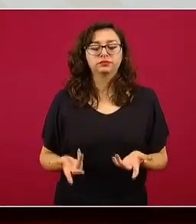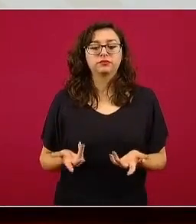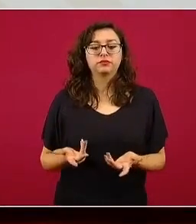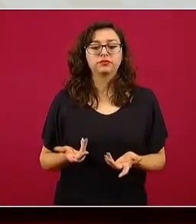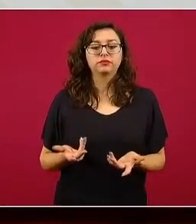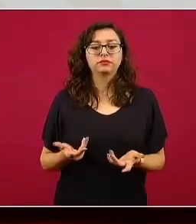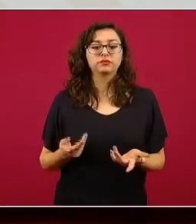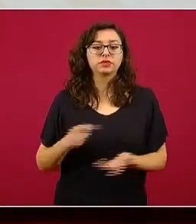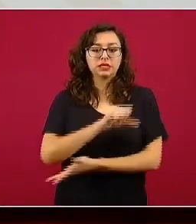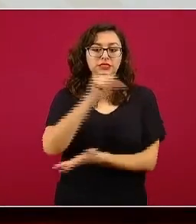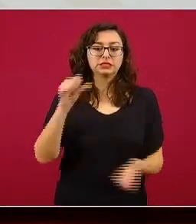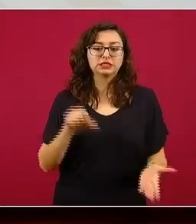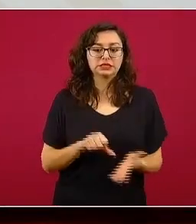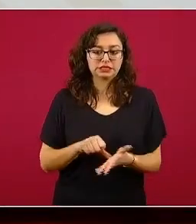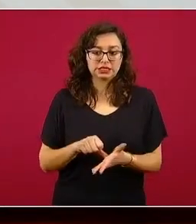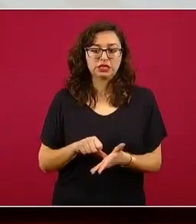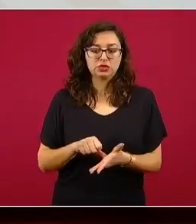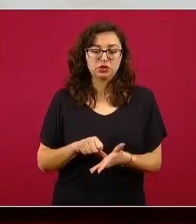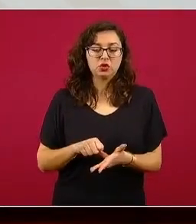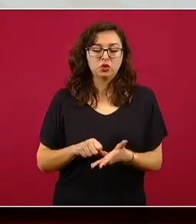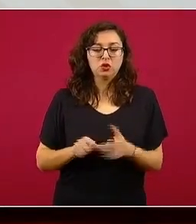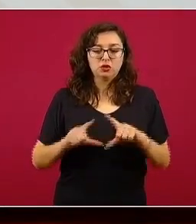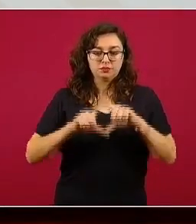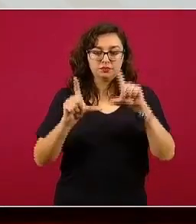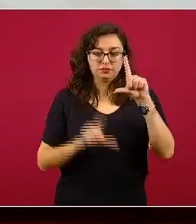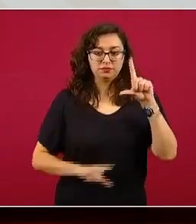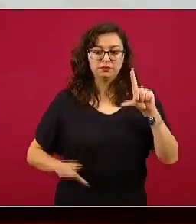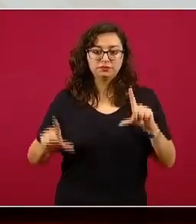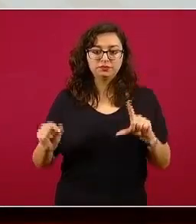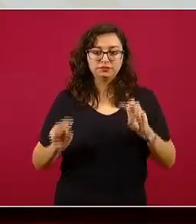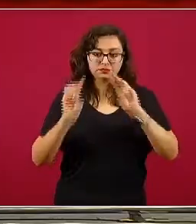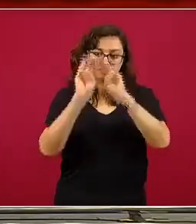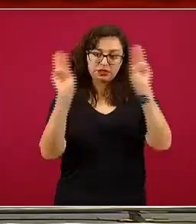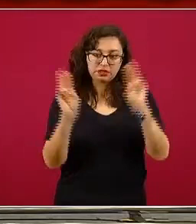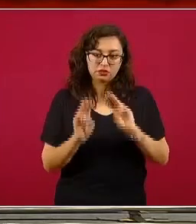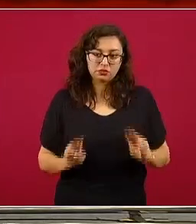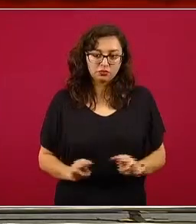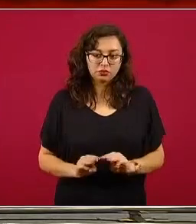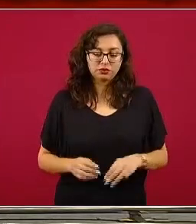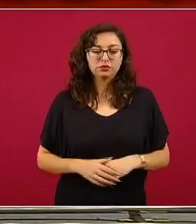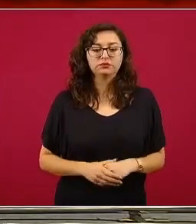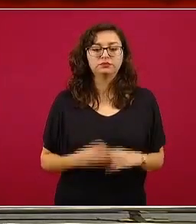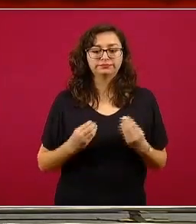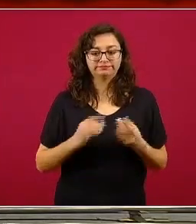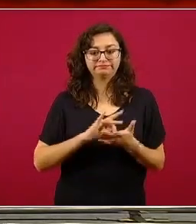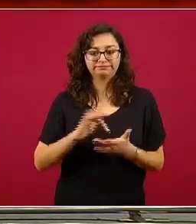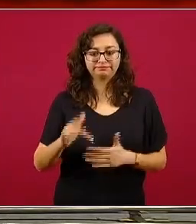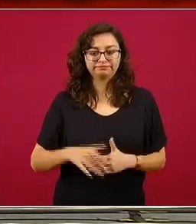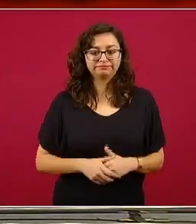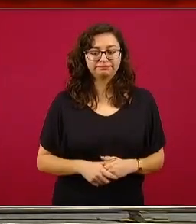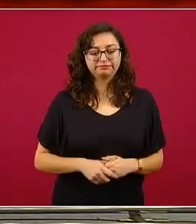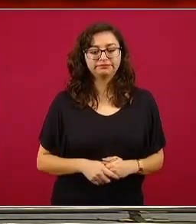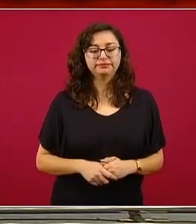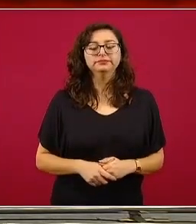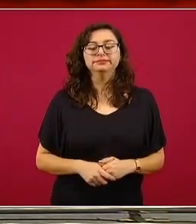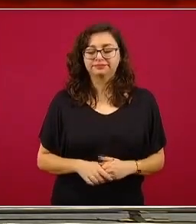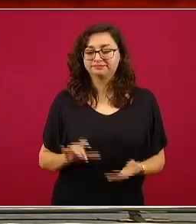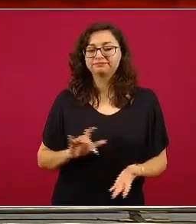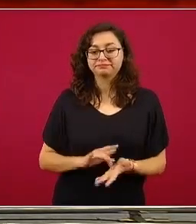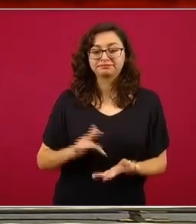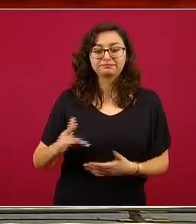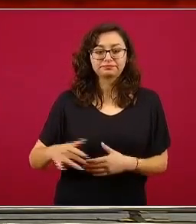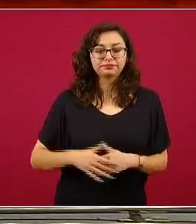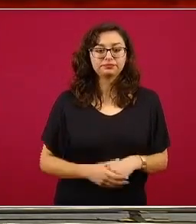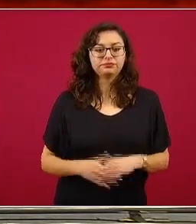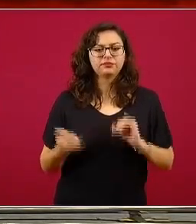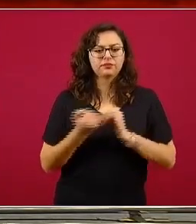Valle, para la zona metropolitana. Muchas gracias. Muchas gracias. Sí, sobre esto también ayer